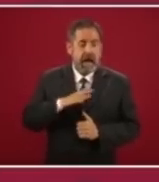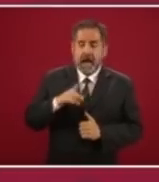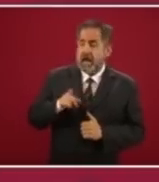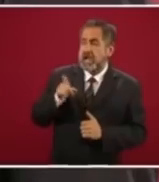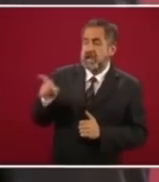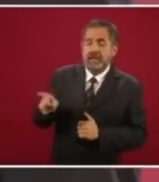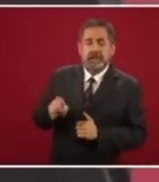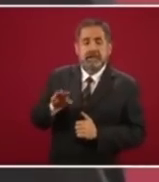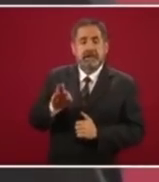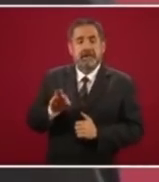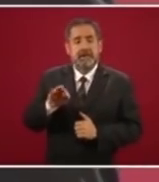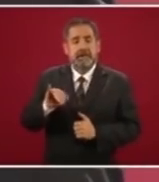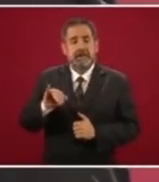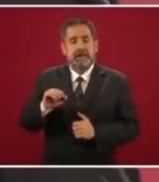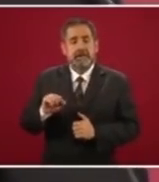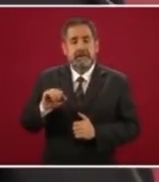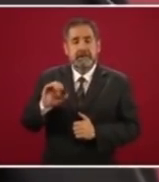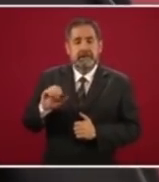Fiscalía